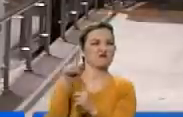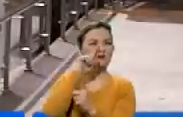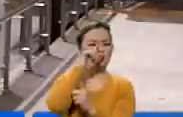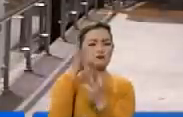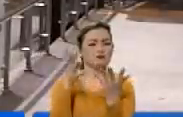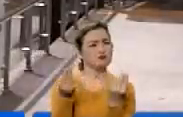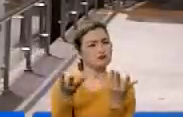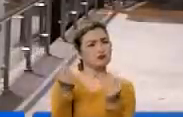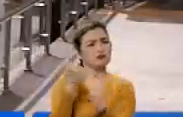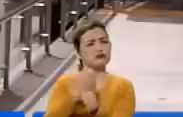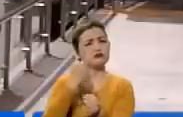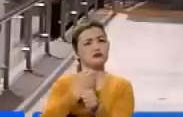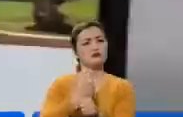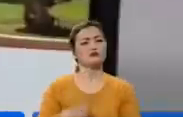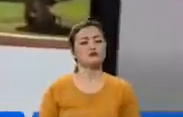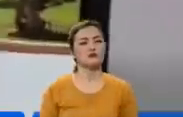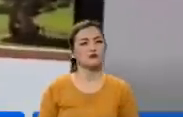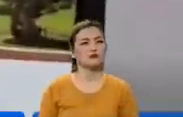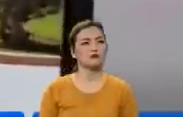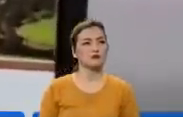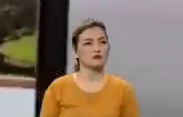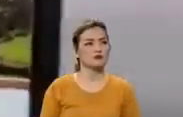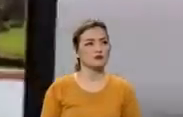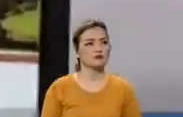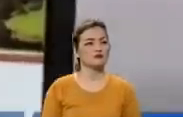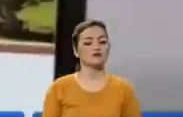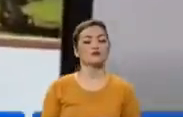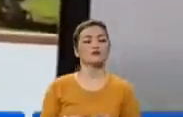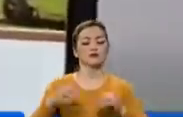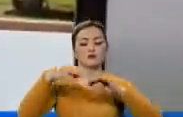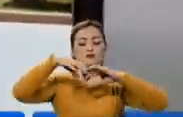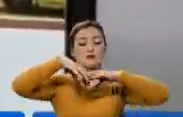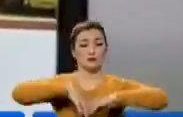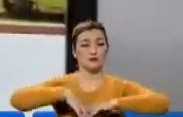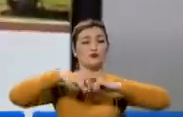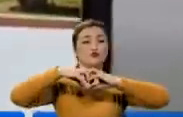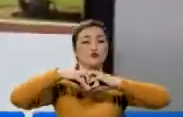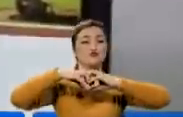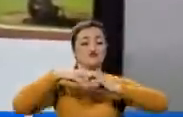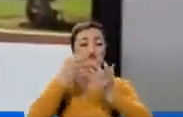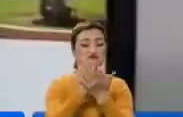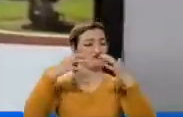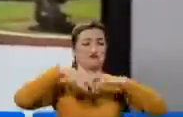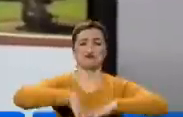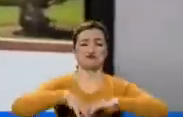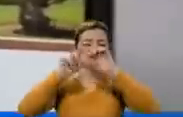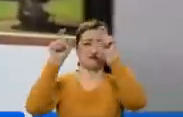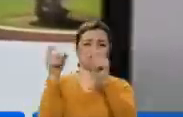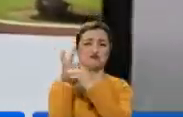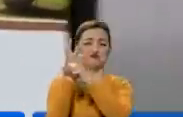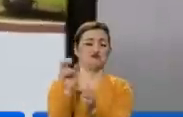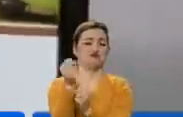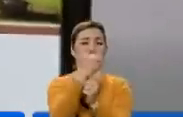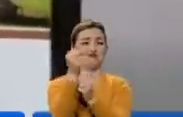de funcionarios que laboran en este sitio. Esta empresa está quebrada. Si es que tú y todos conocemos que una empresa